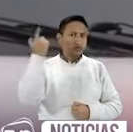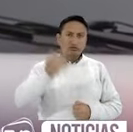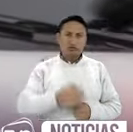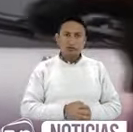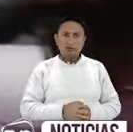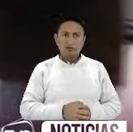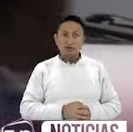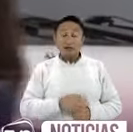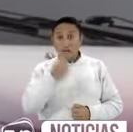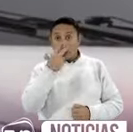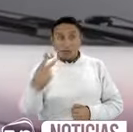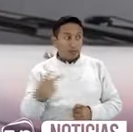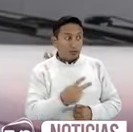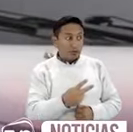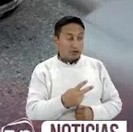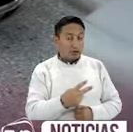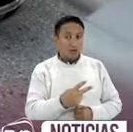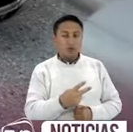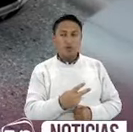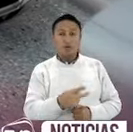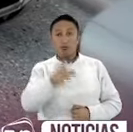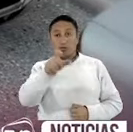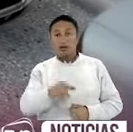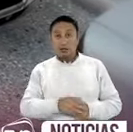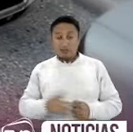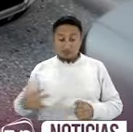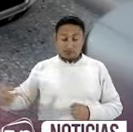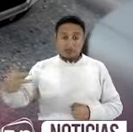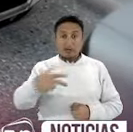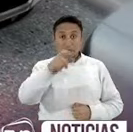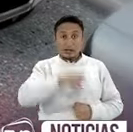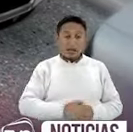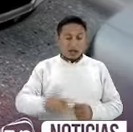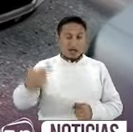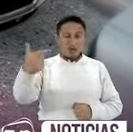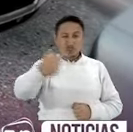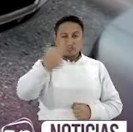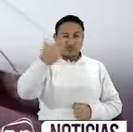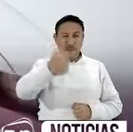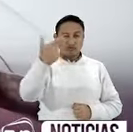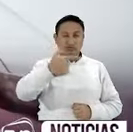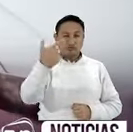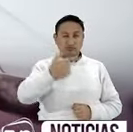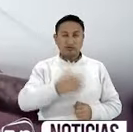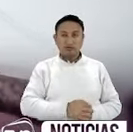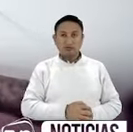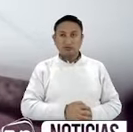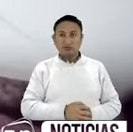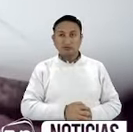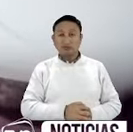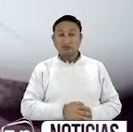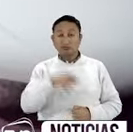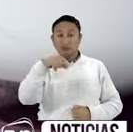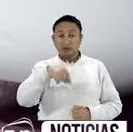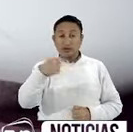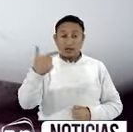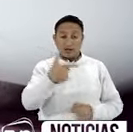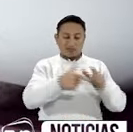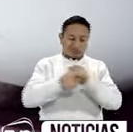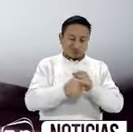lo vimos y era un sicario que estaba dándole a un vigilante. El sicario le estaba tratando de dar, pero la pistola